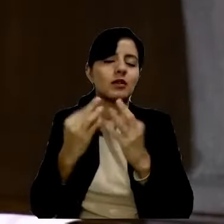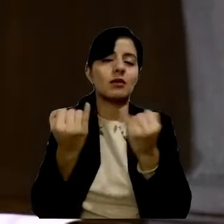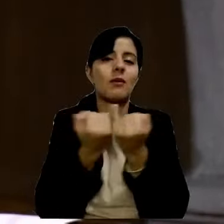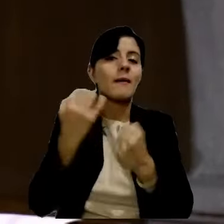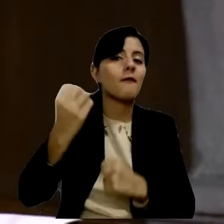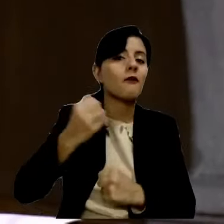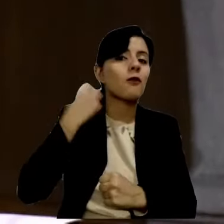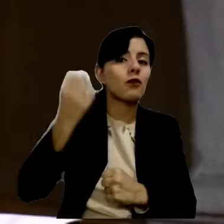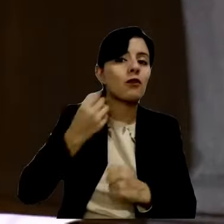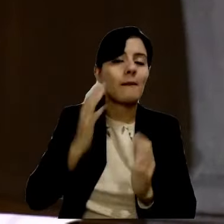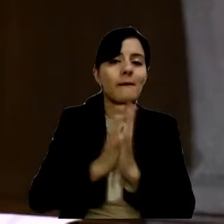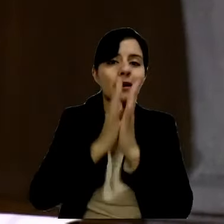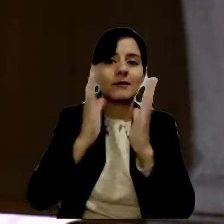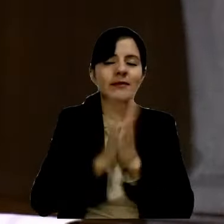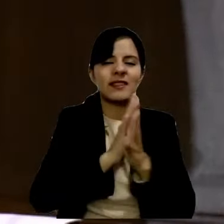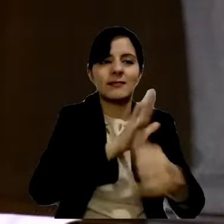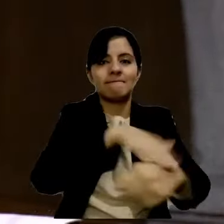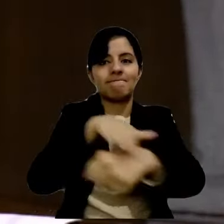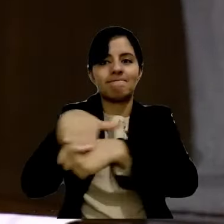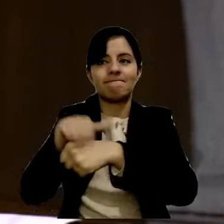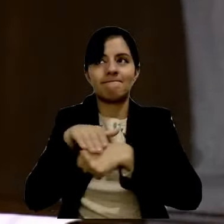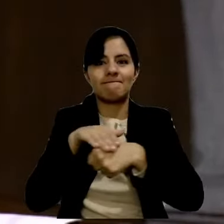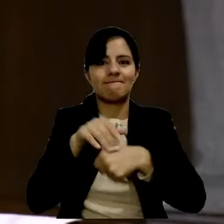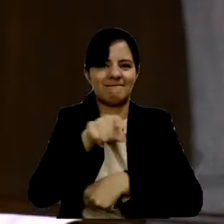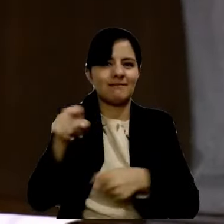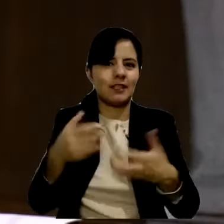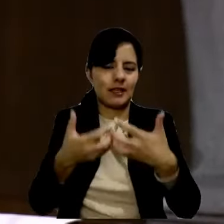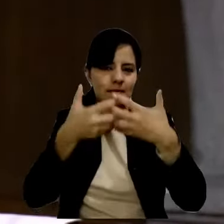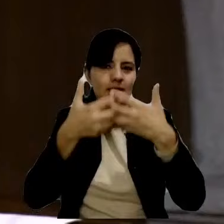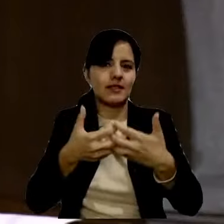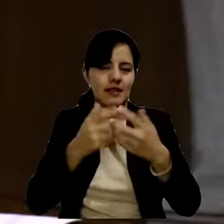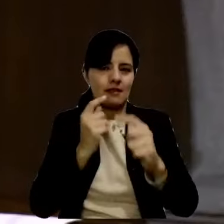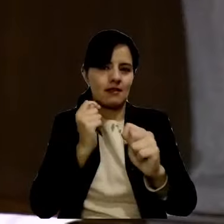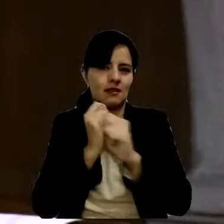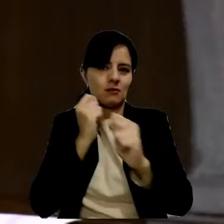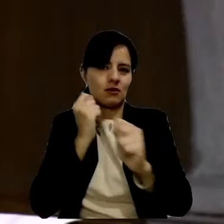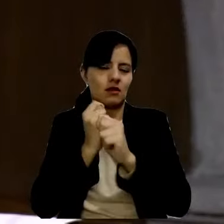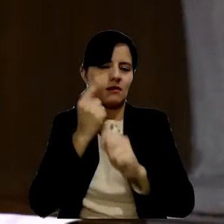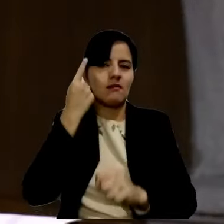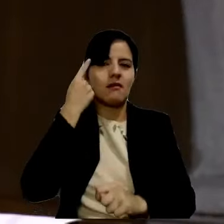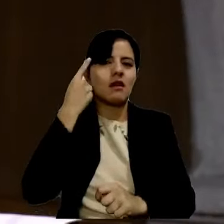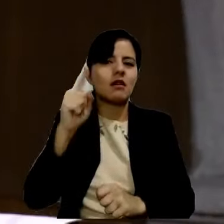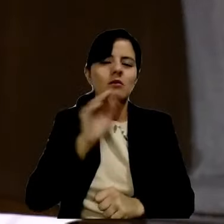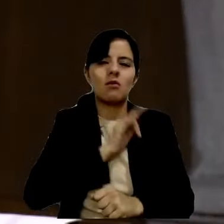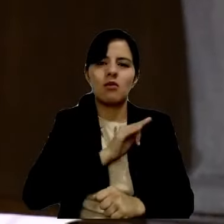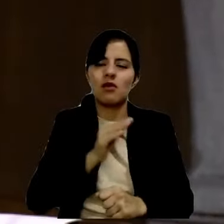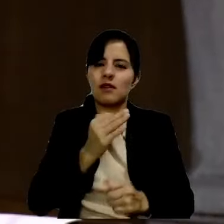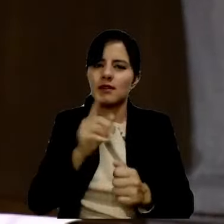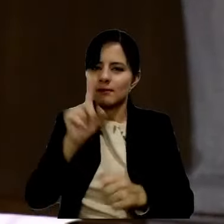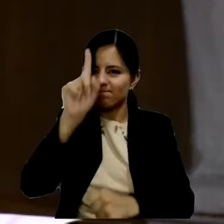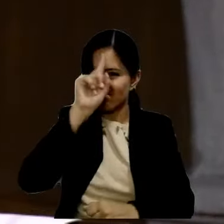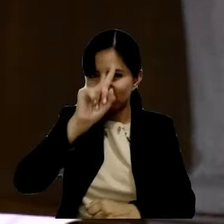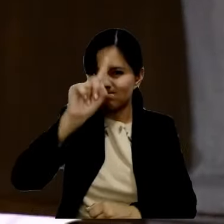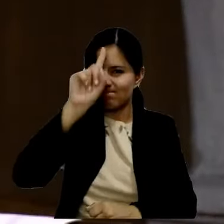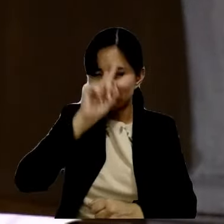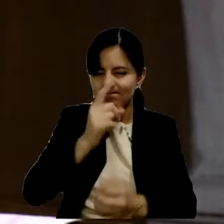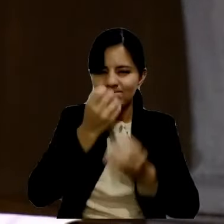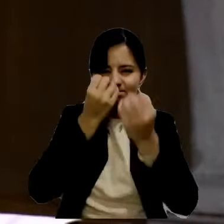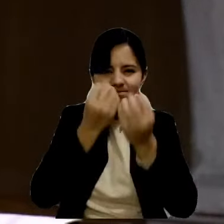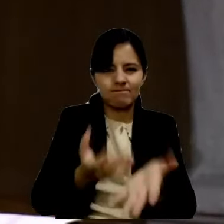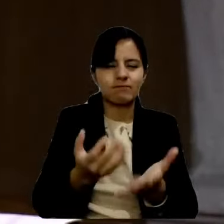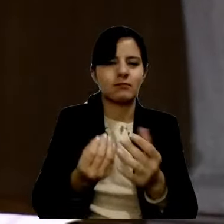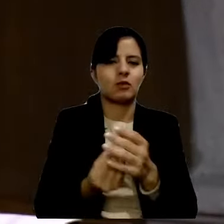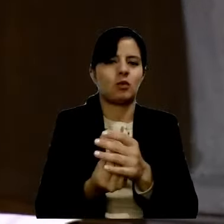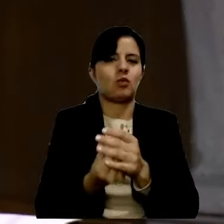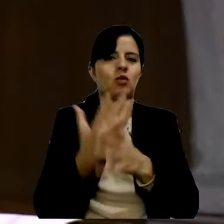las empresas transportistas a fin de construir un enfoque innovador pero sobre todo responsable y